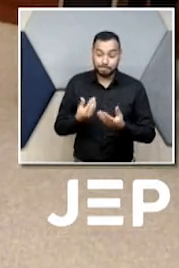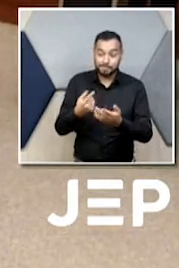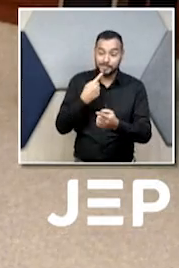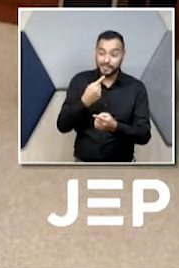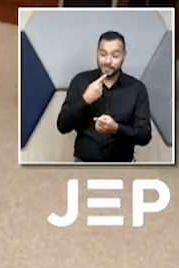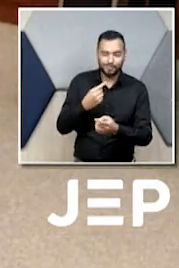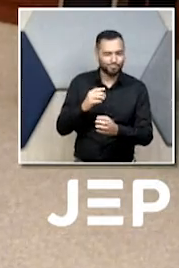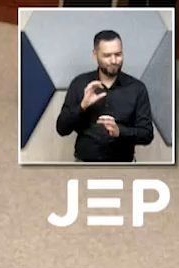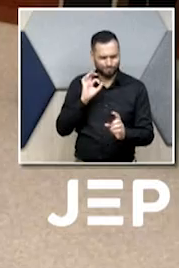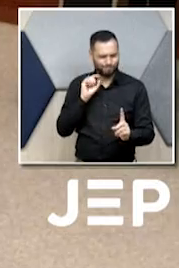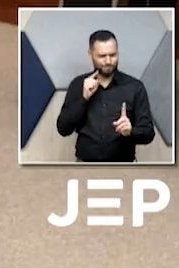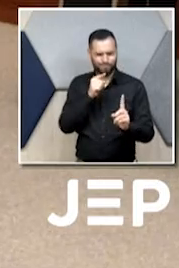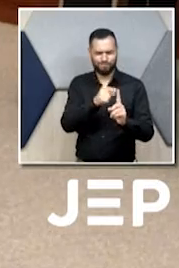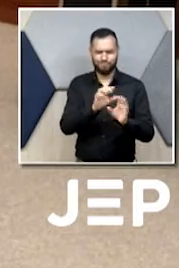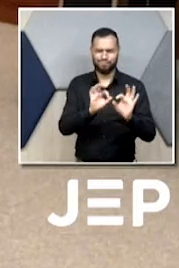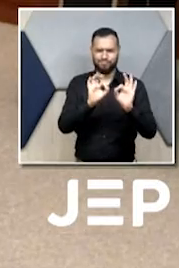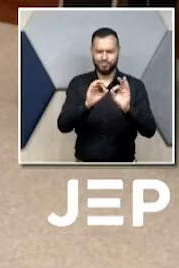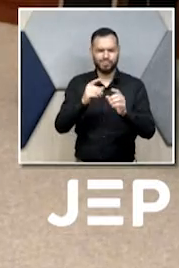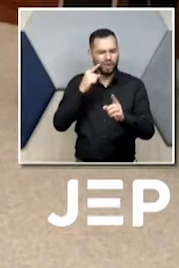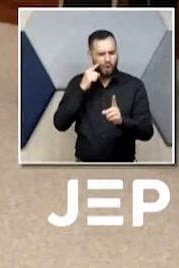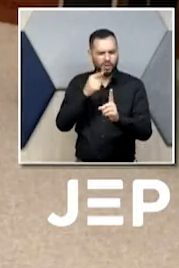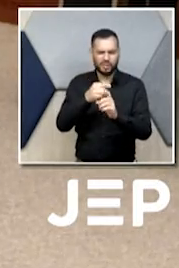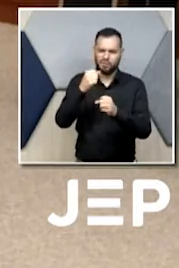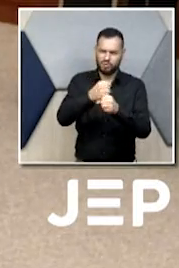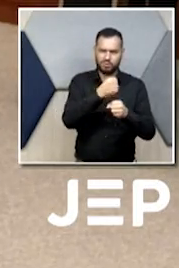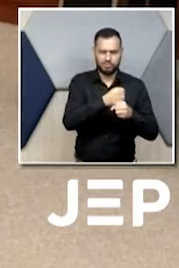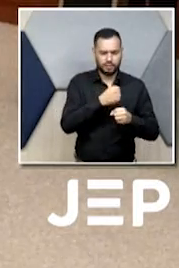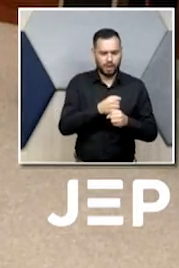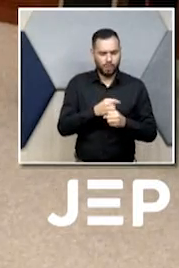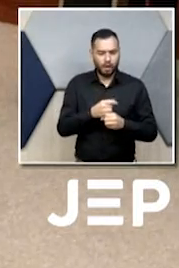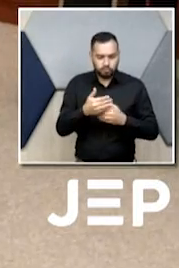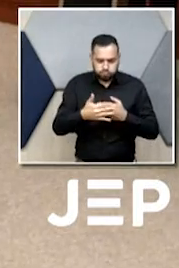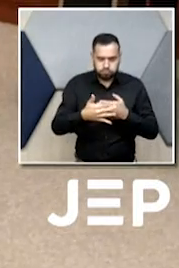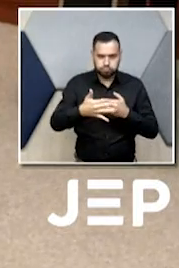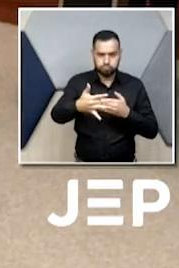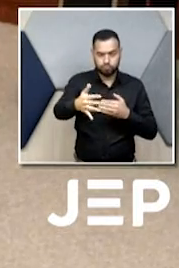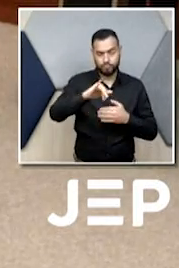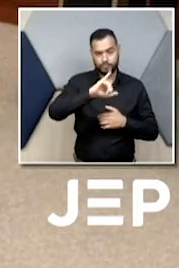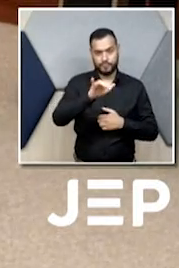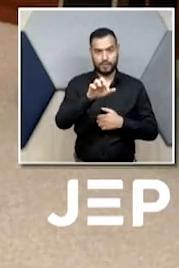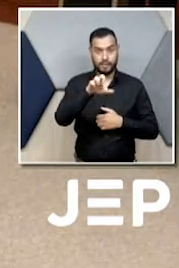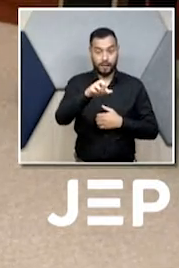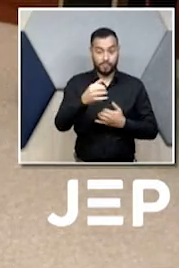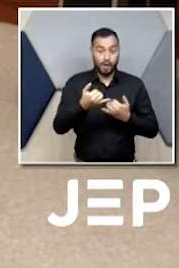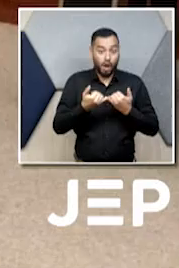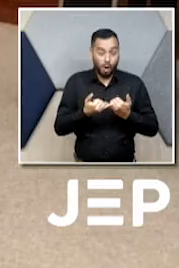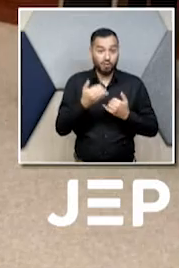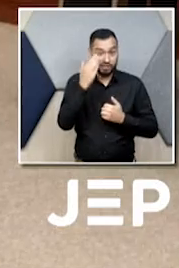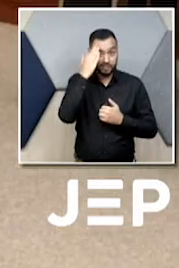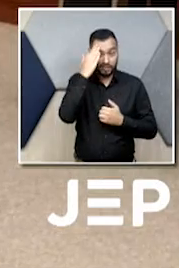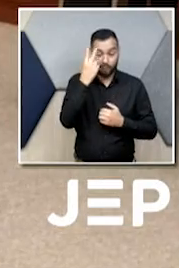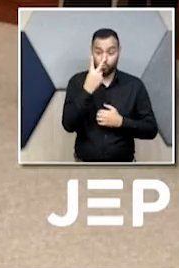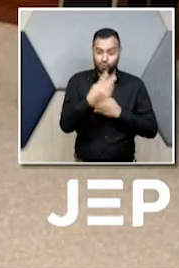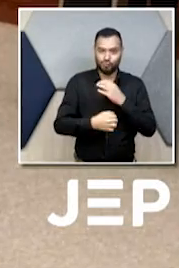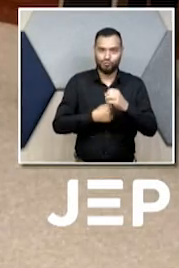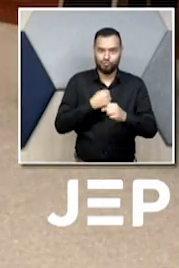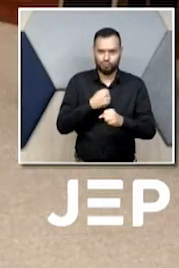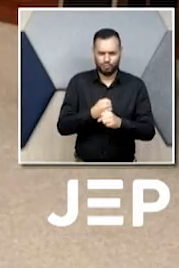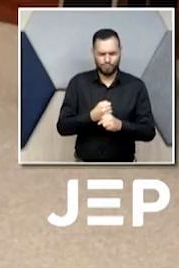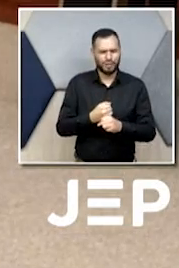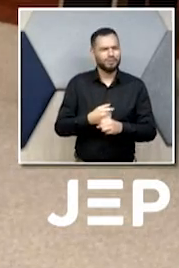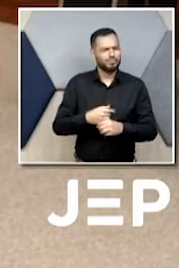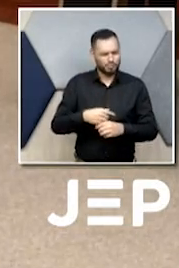en esta ardua tarea que tienen por delante en la jurisdicción. Desde ya sabemos que nos esperan 2 años de intenso